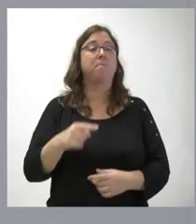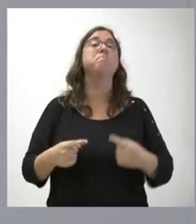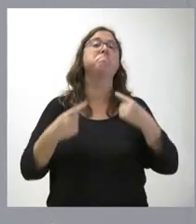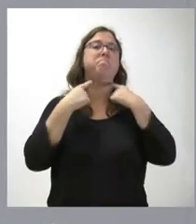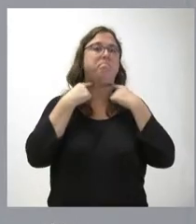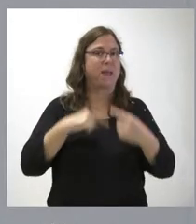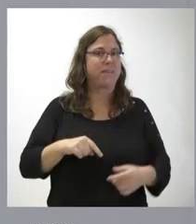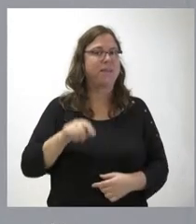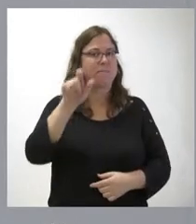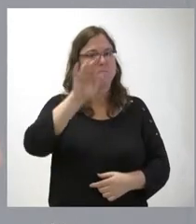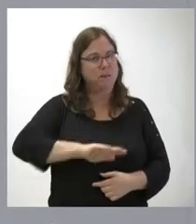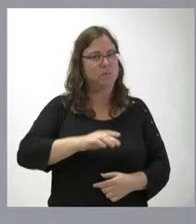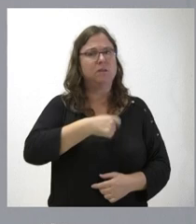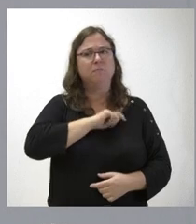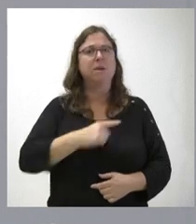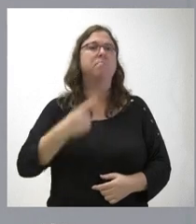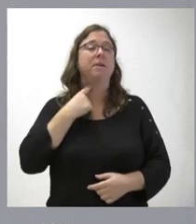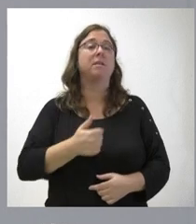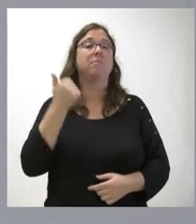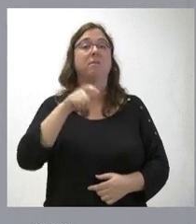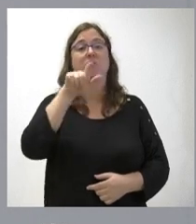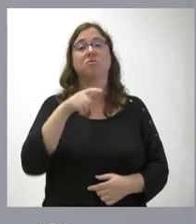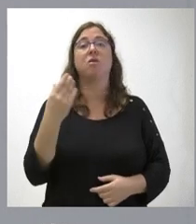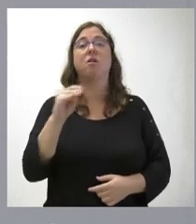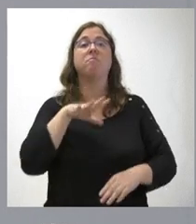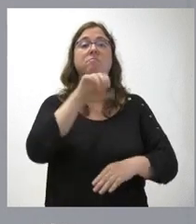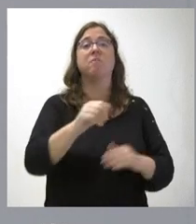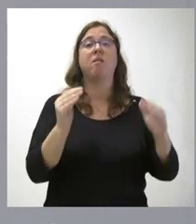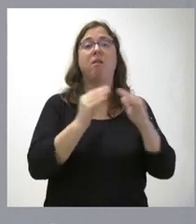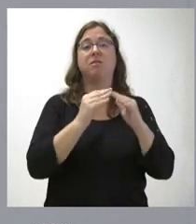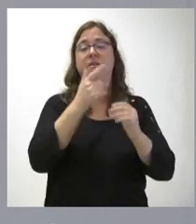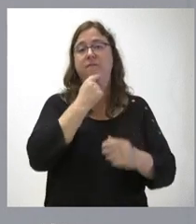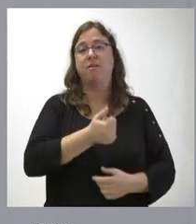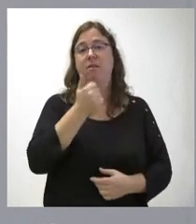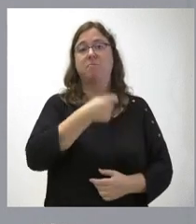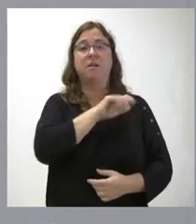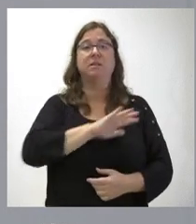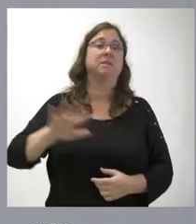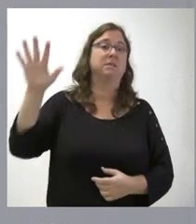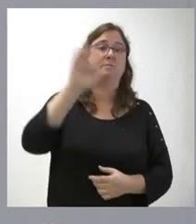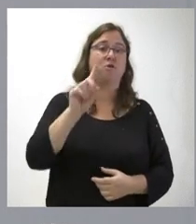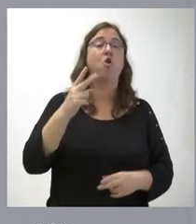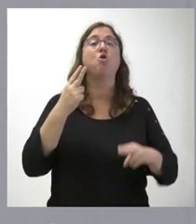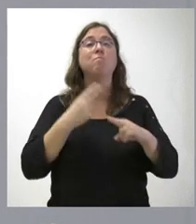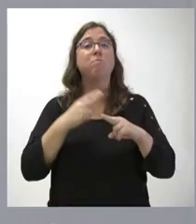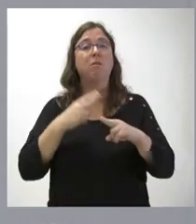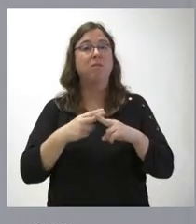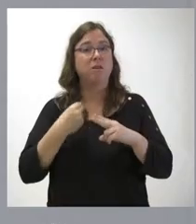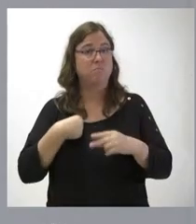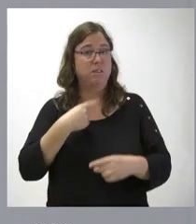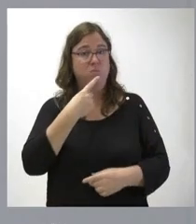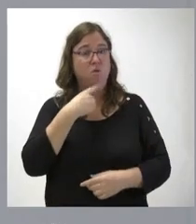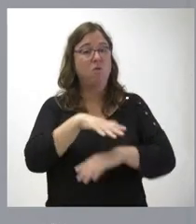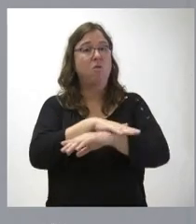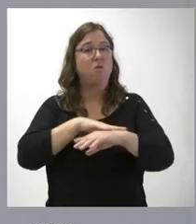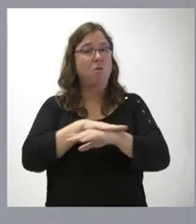aquisitivo que en el conjunto de España es más fácil acceder a una vivienda que en el conjunto nacional estas políticas que plantea el gobierno son políticas